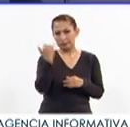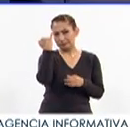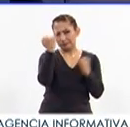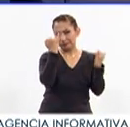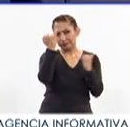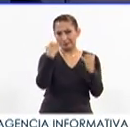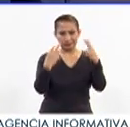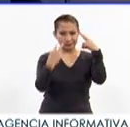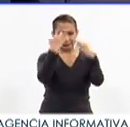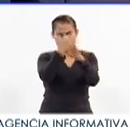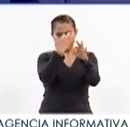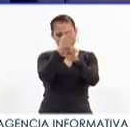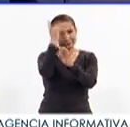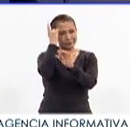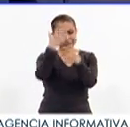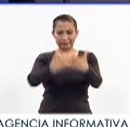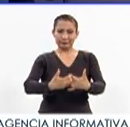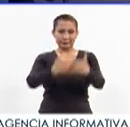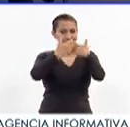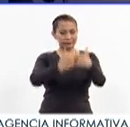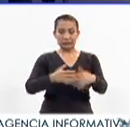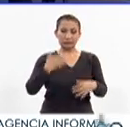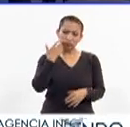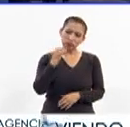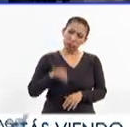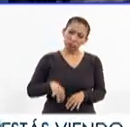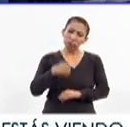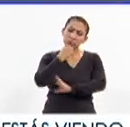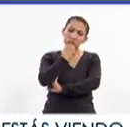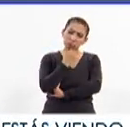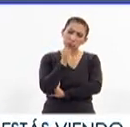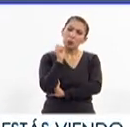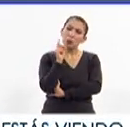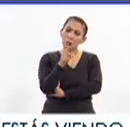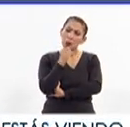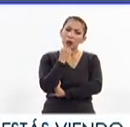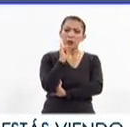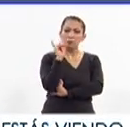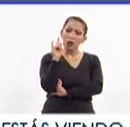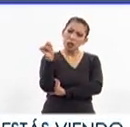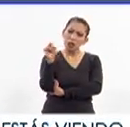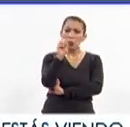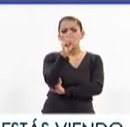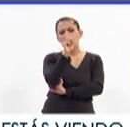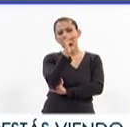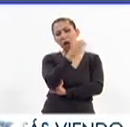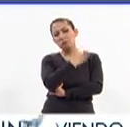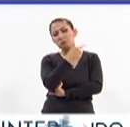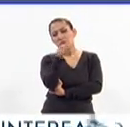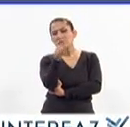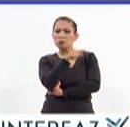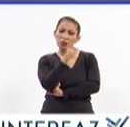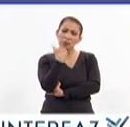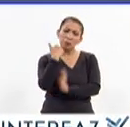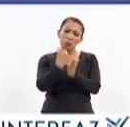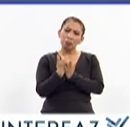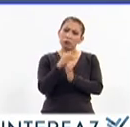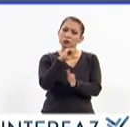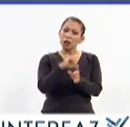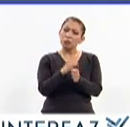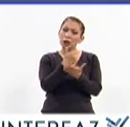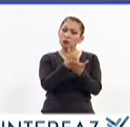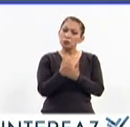suponer que nos está viendo un empresario que se interesa y dice, ok, ya entiendo que el Poli o la UNAM tienen grandes centros